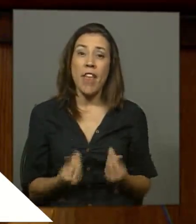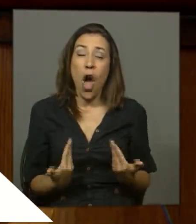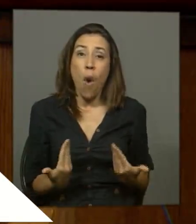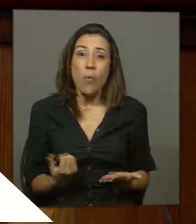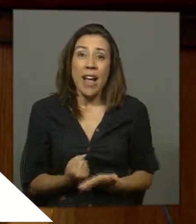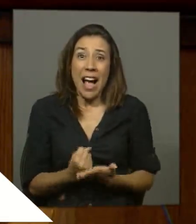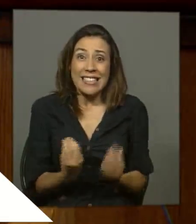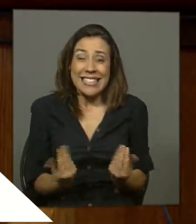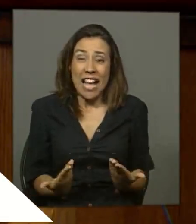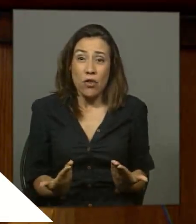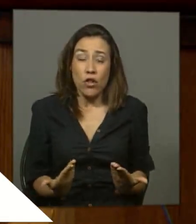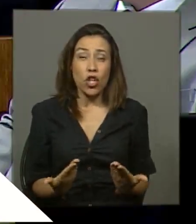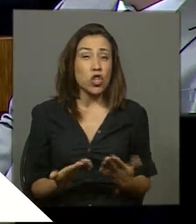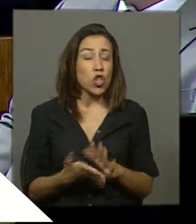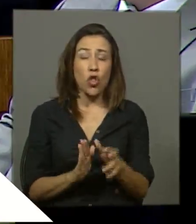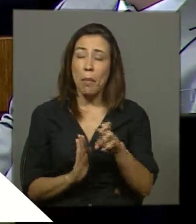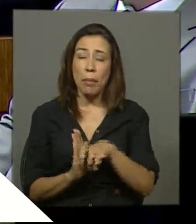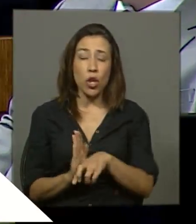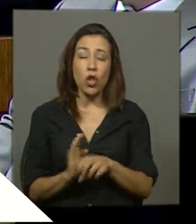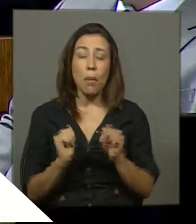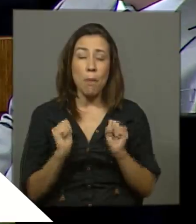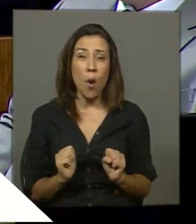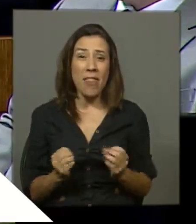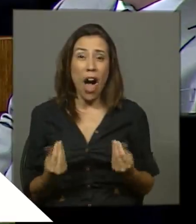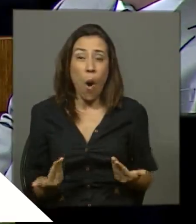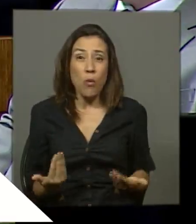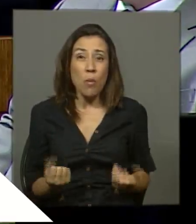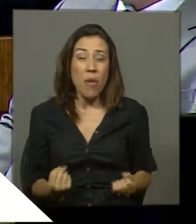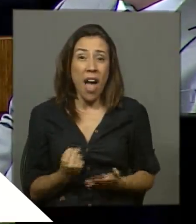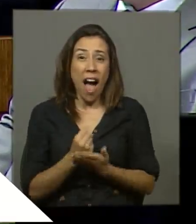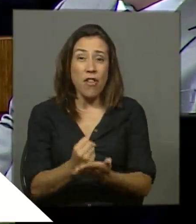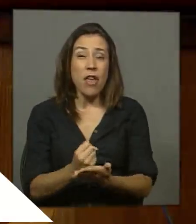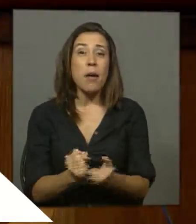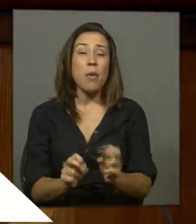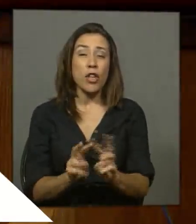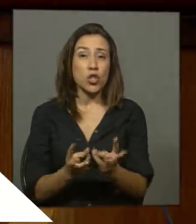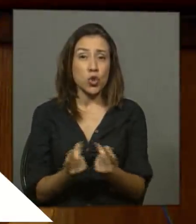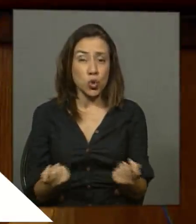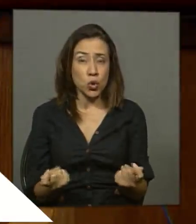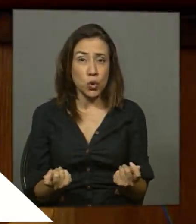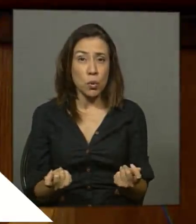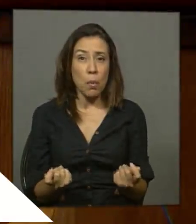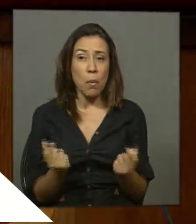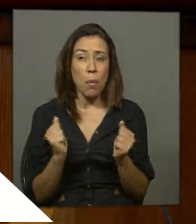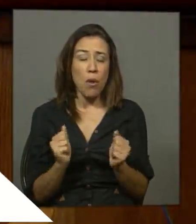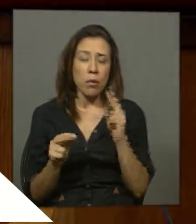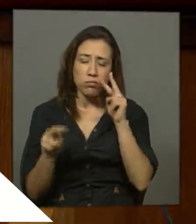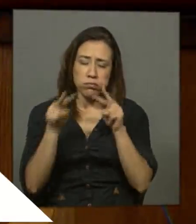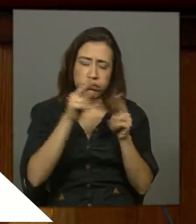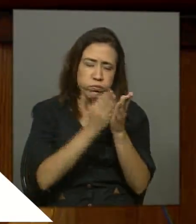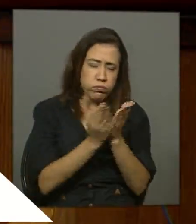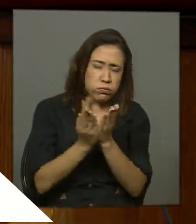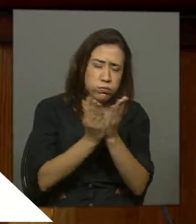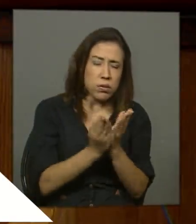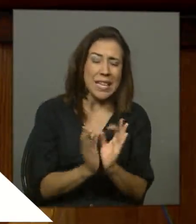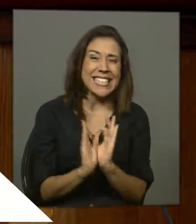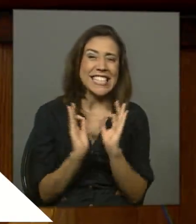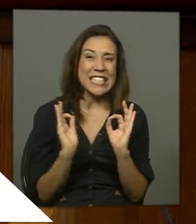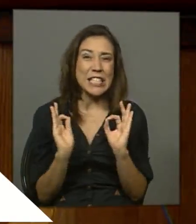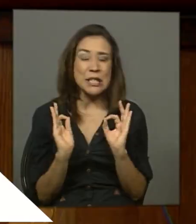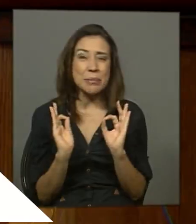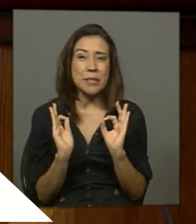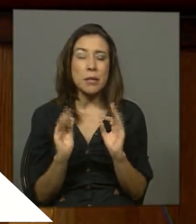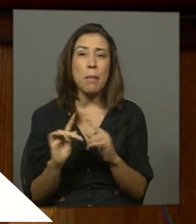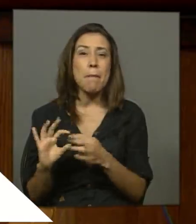útil todo proyecto que pueda ser útil que pueda ser enmendado que pueda ser estudiado y especialmente